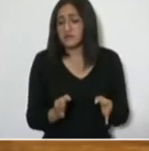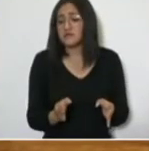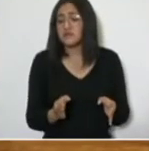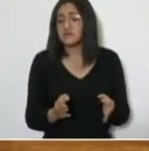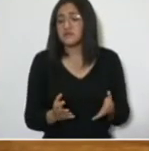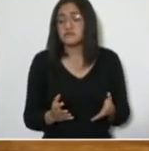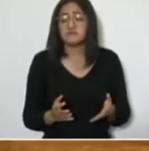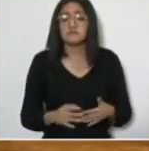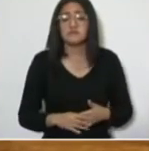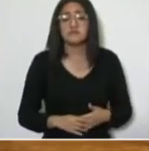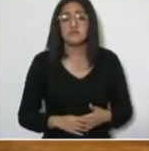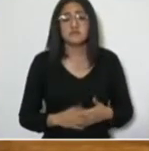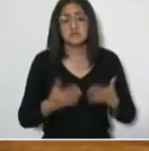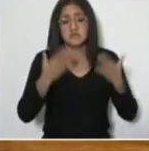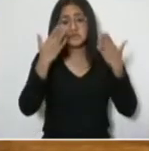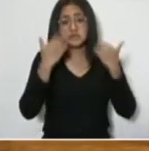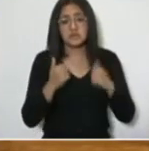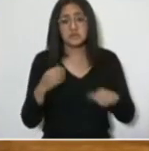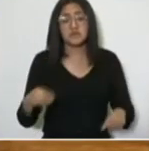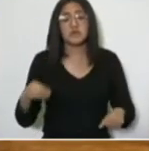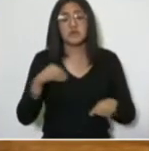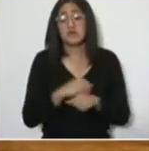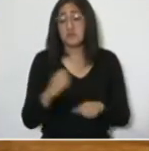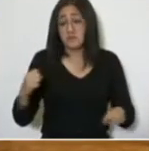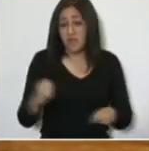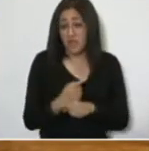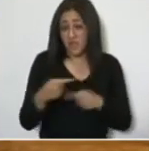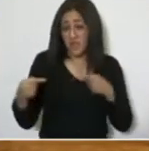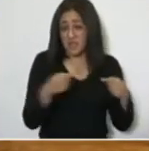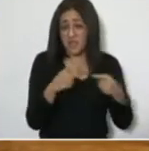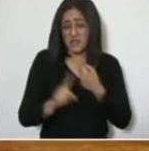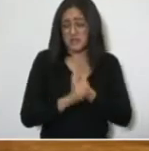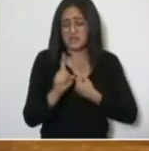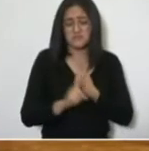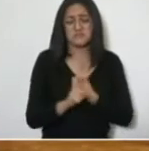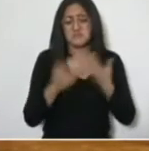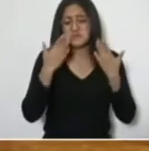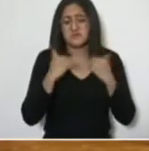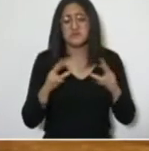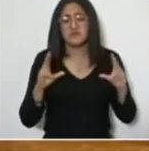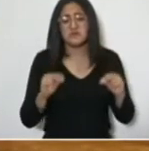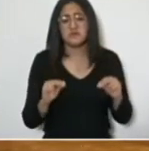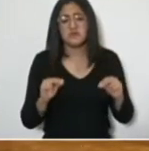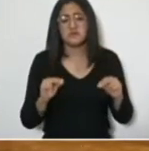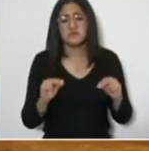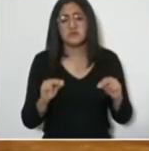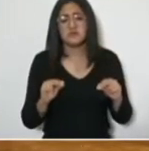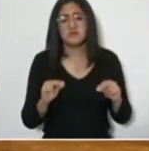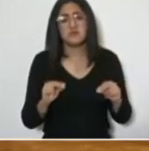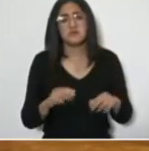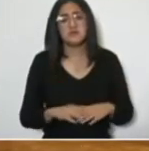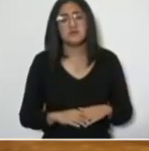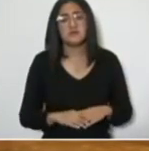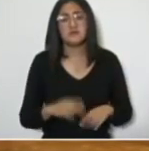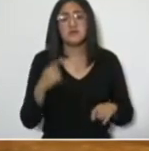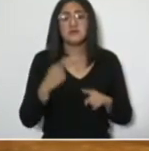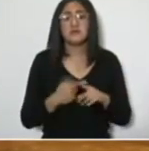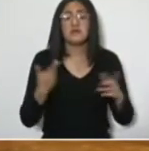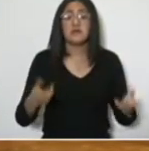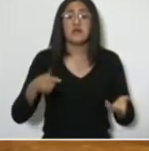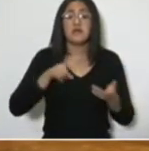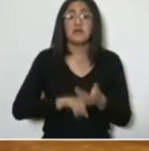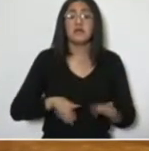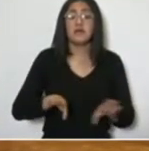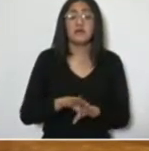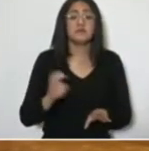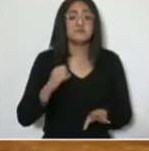aplicable. No hay condiciones de violencia. Cualquier debate que se dé se va a resolver en el seno de la